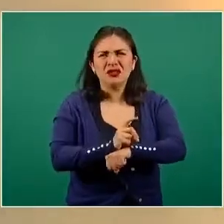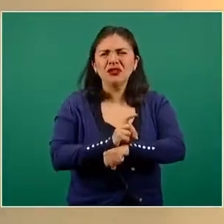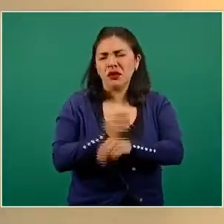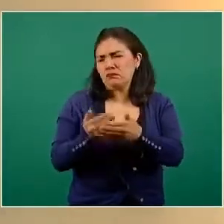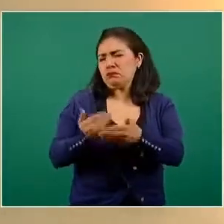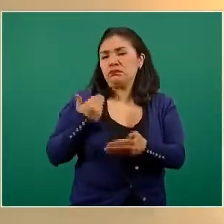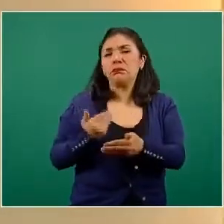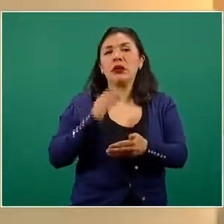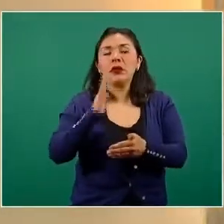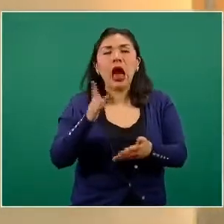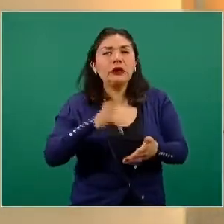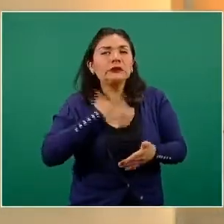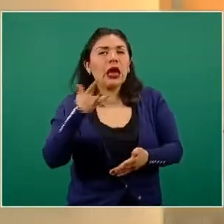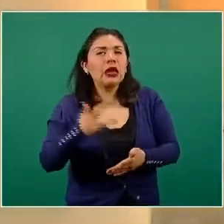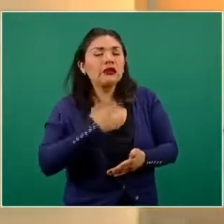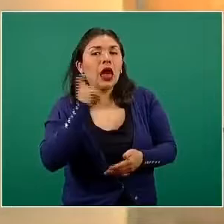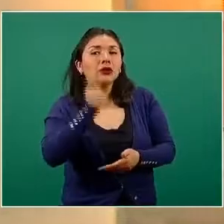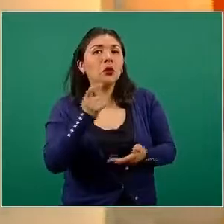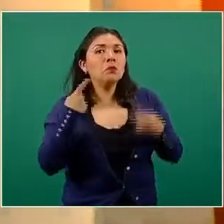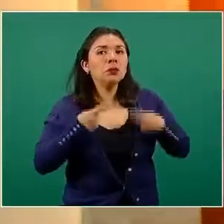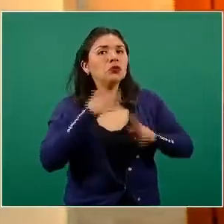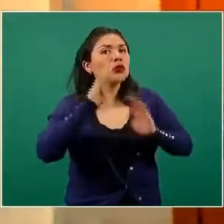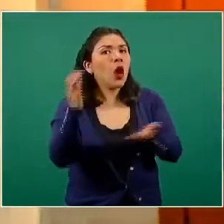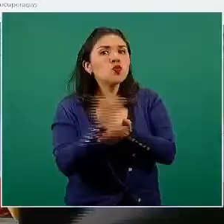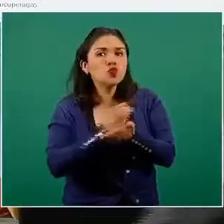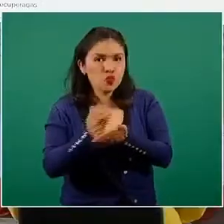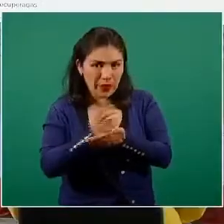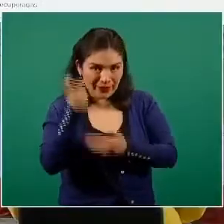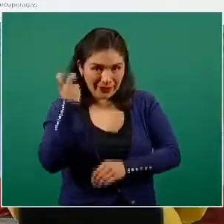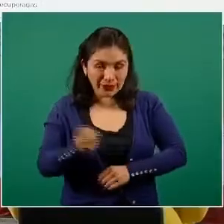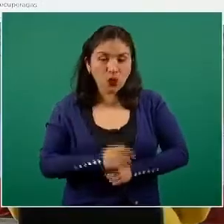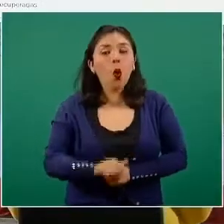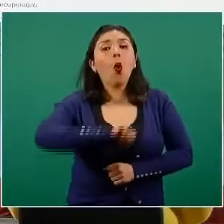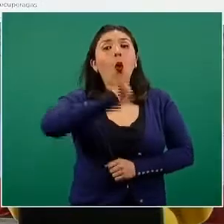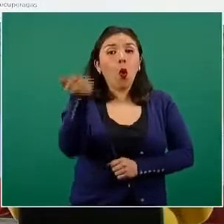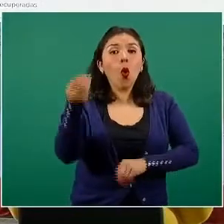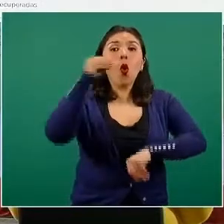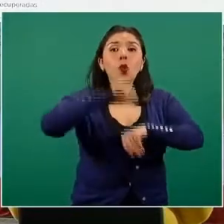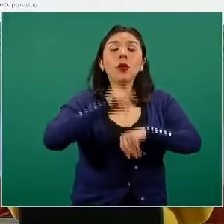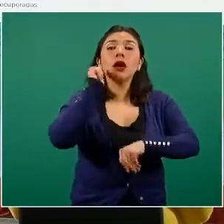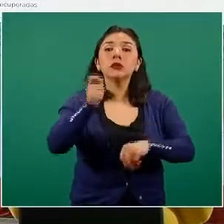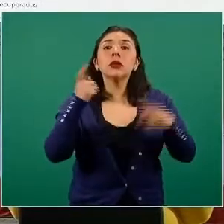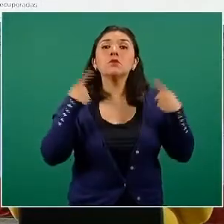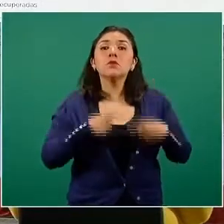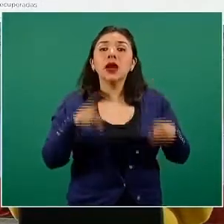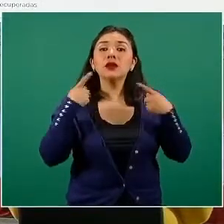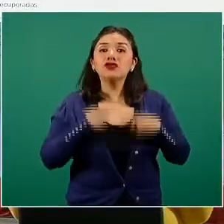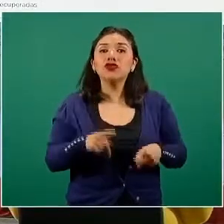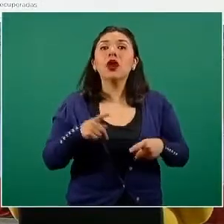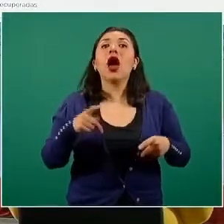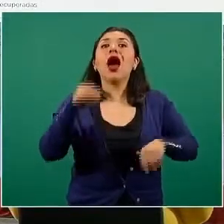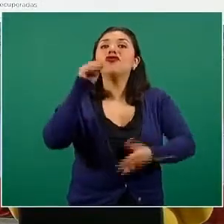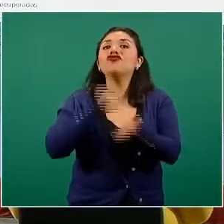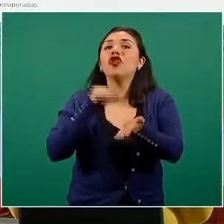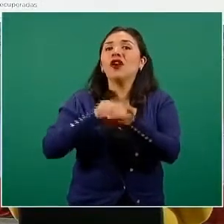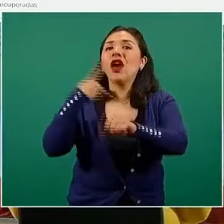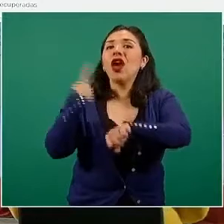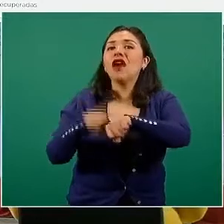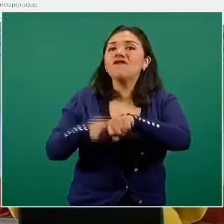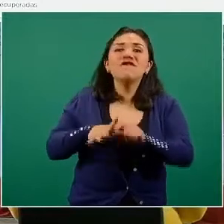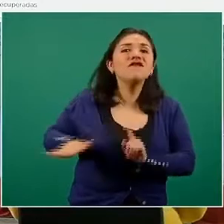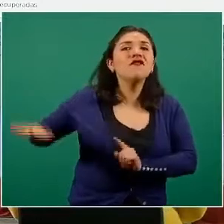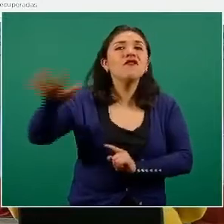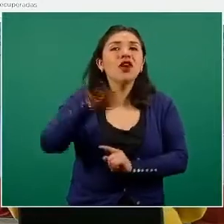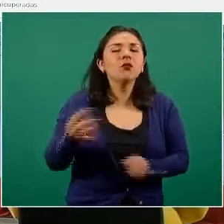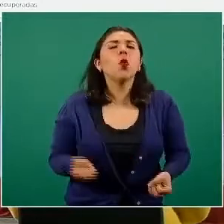que se ha estimado que son personas recuperadas. El otro componente son los casos, precisamente los activos, los que consideramos que